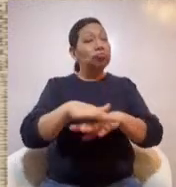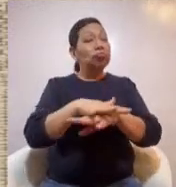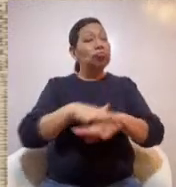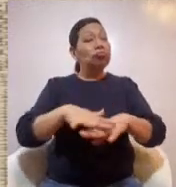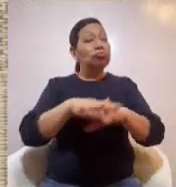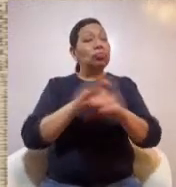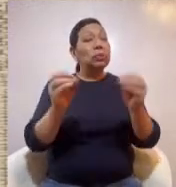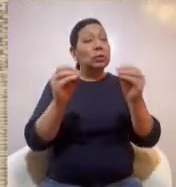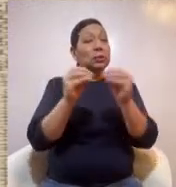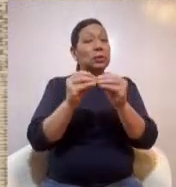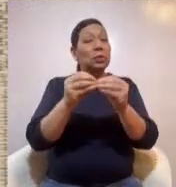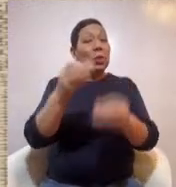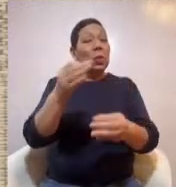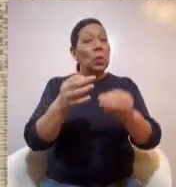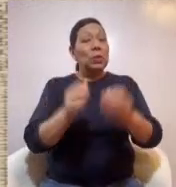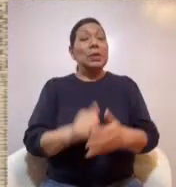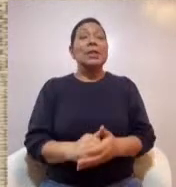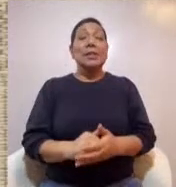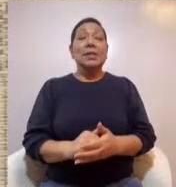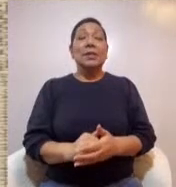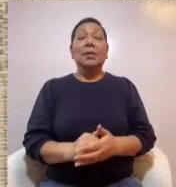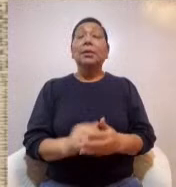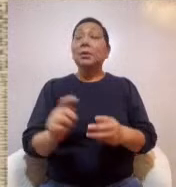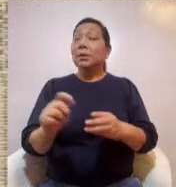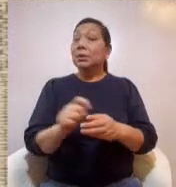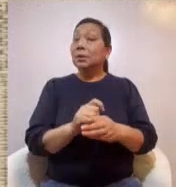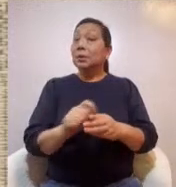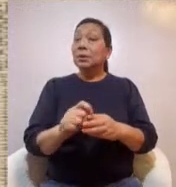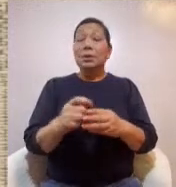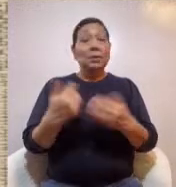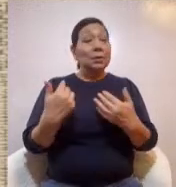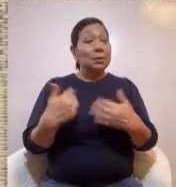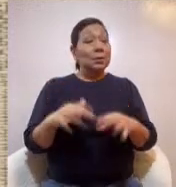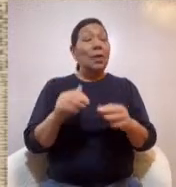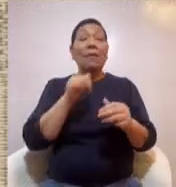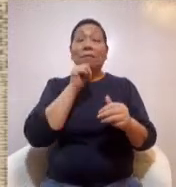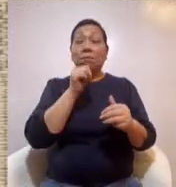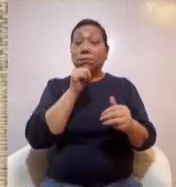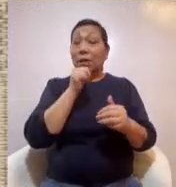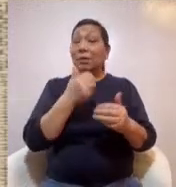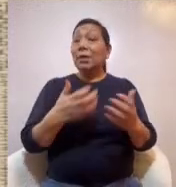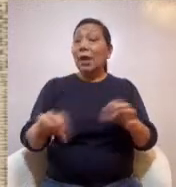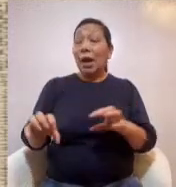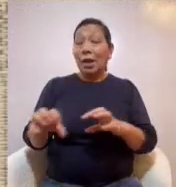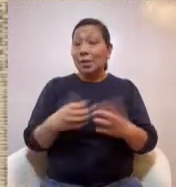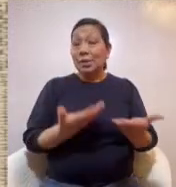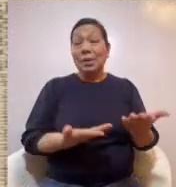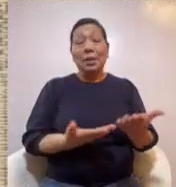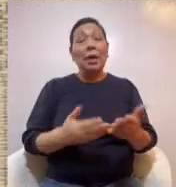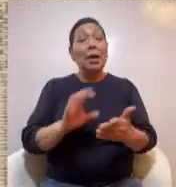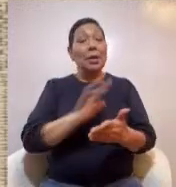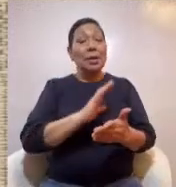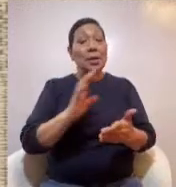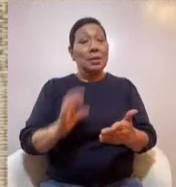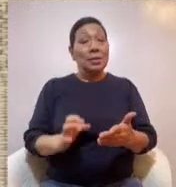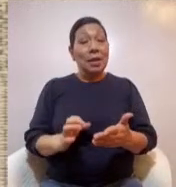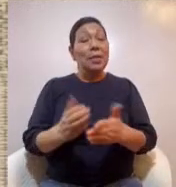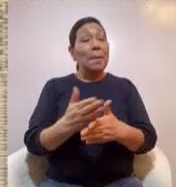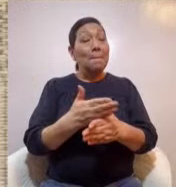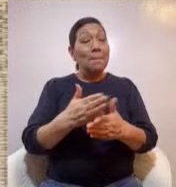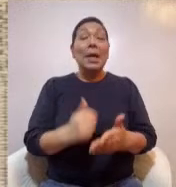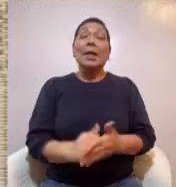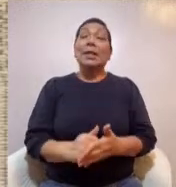de administración de justicia. Una tarea pendiente para los